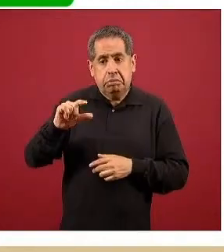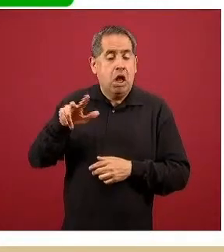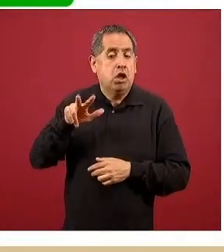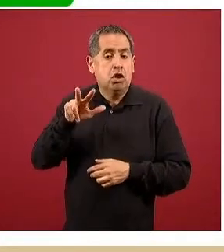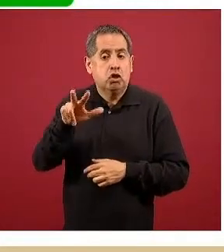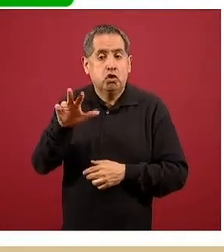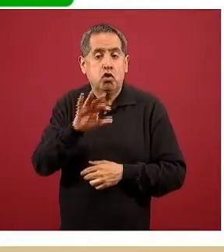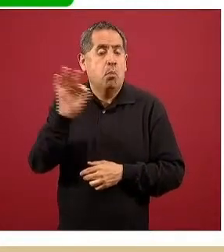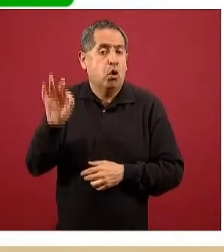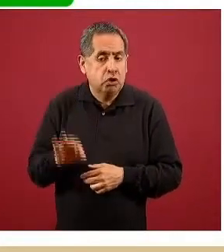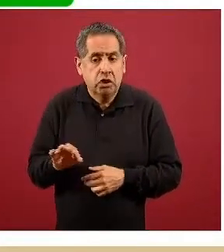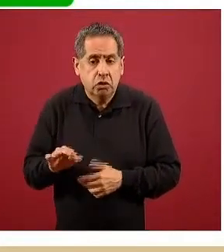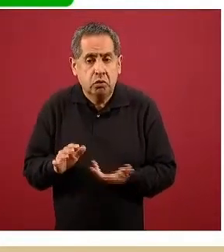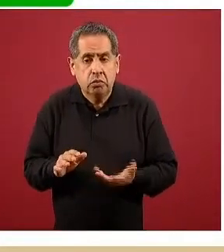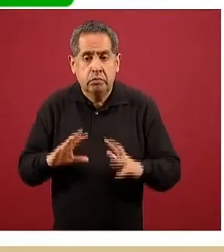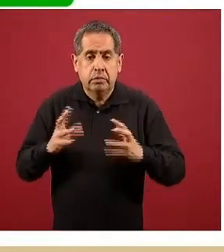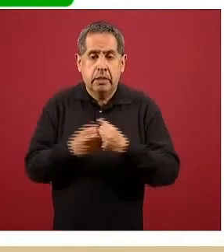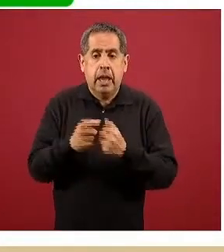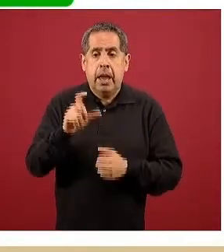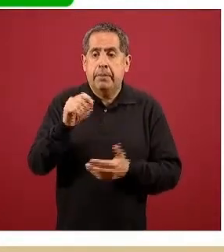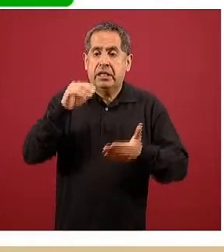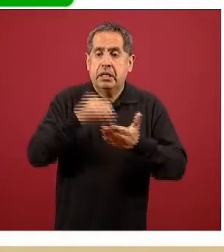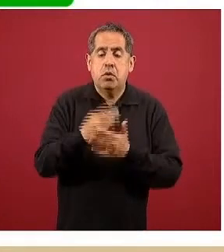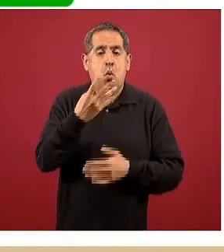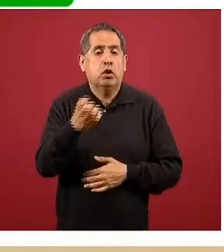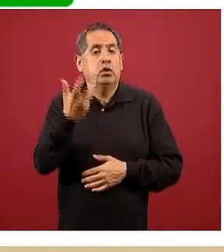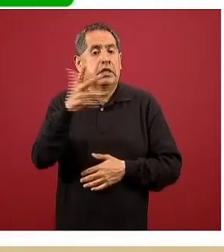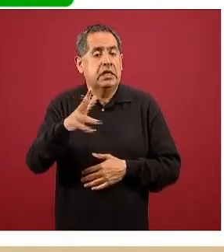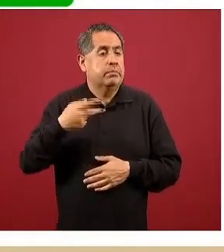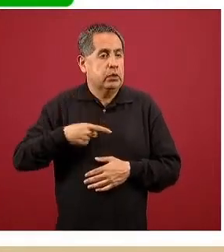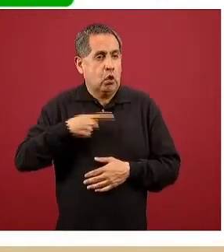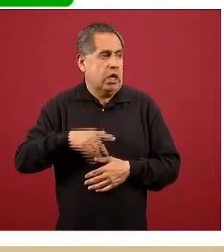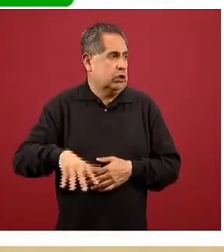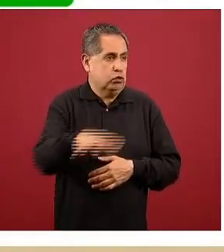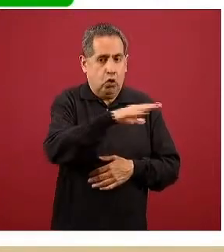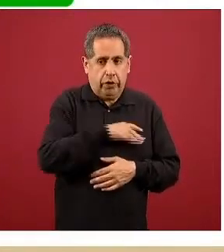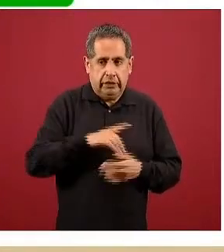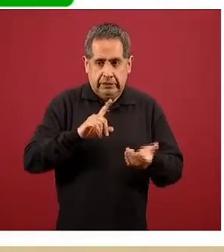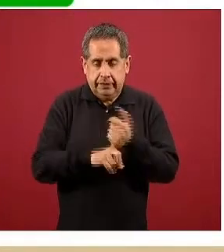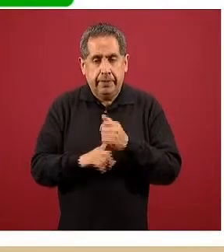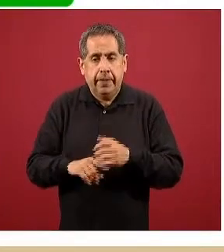del 18%, un total de 20.410 casos estimados,